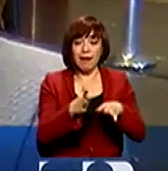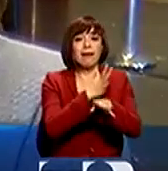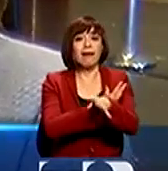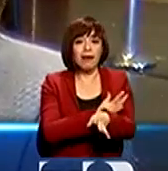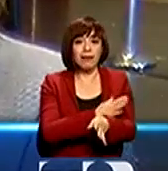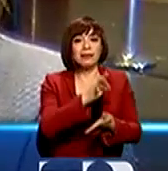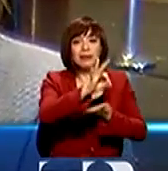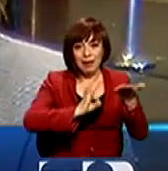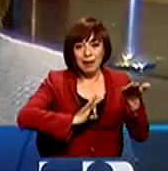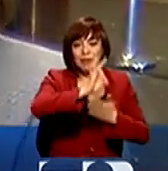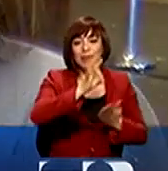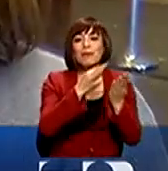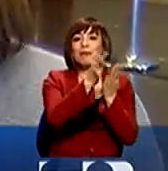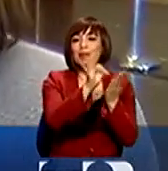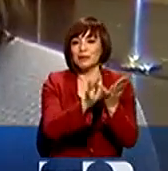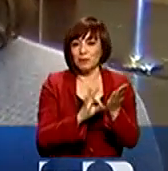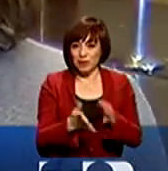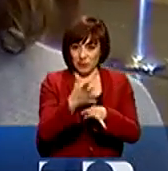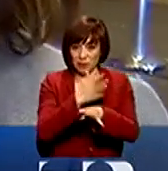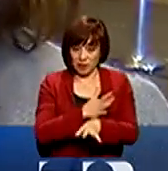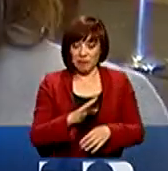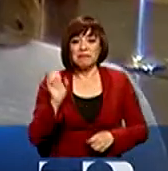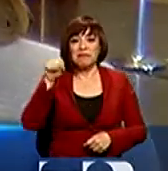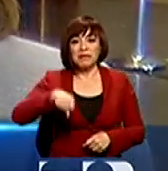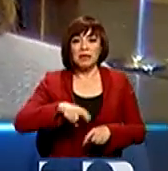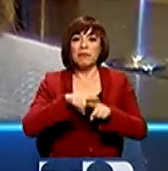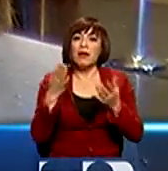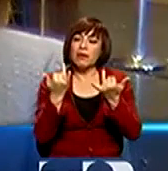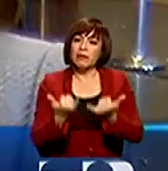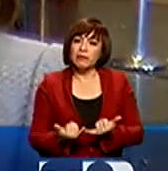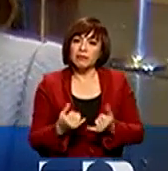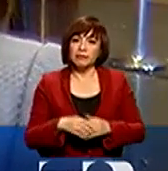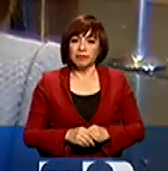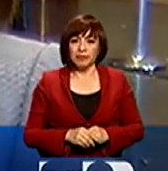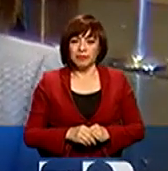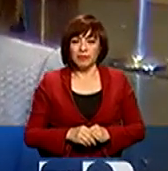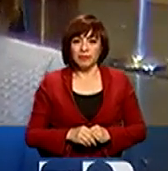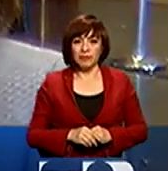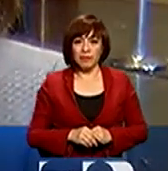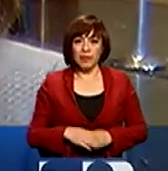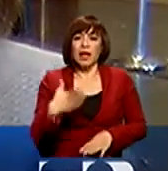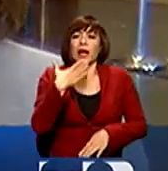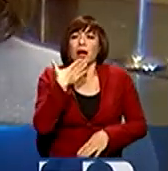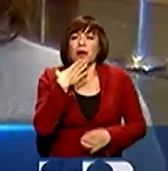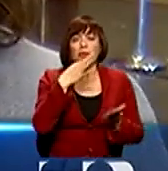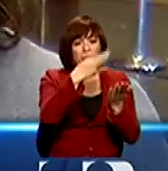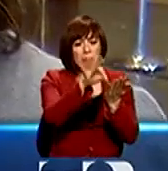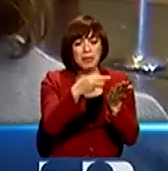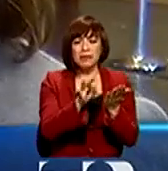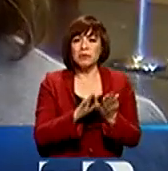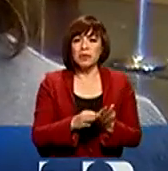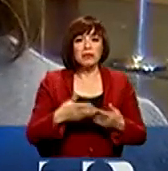la proforma 2018. ¿Qué es lo lógico? Que sobre la base de cómo se ejecutó el presupuesto